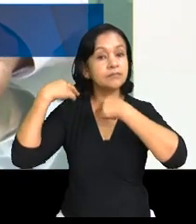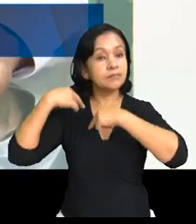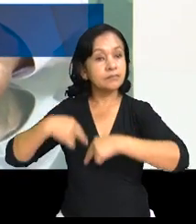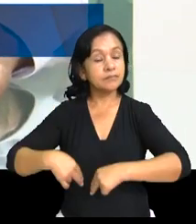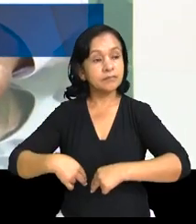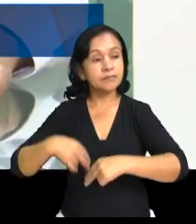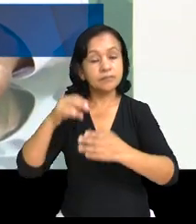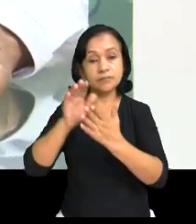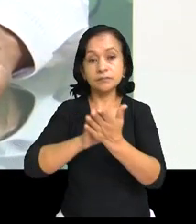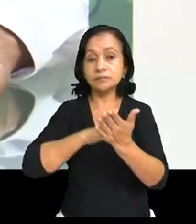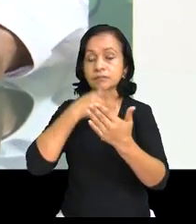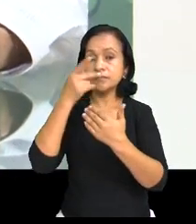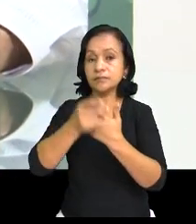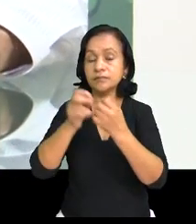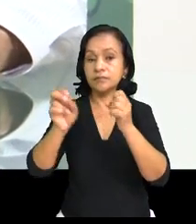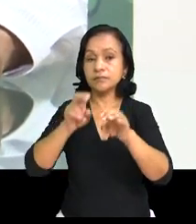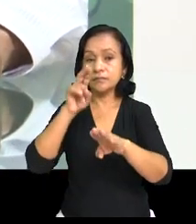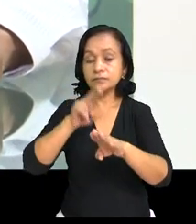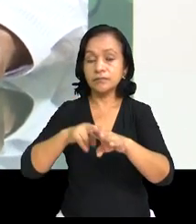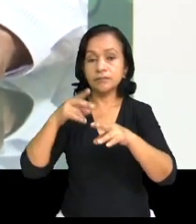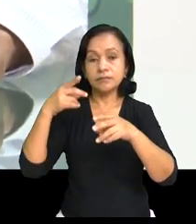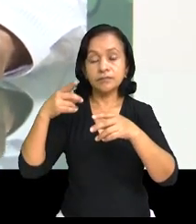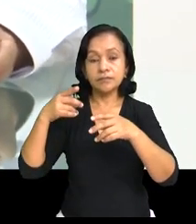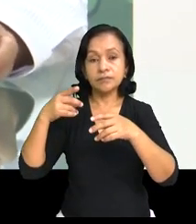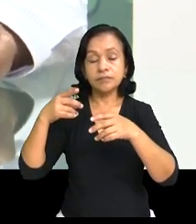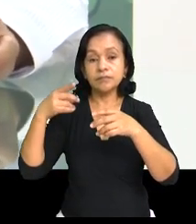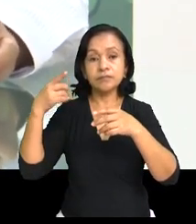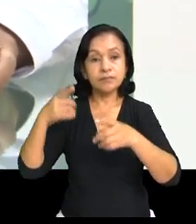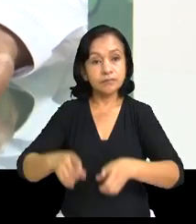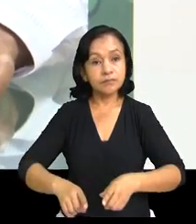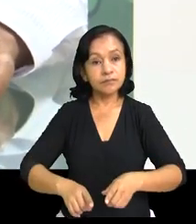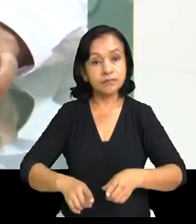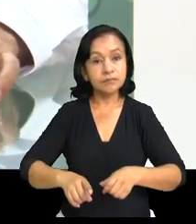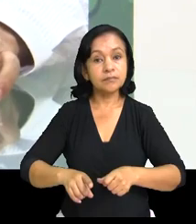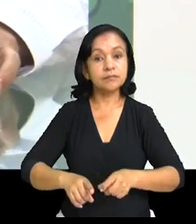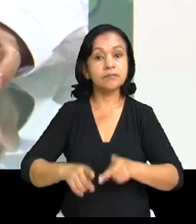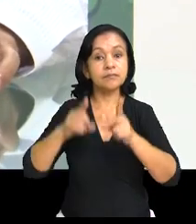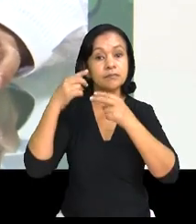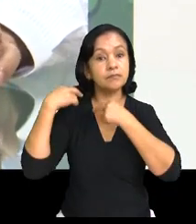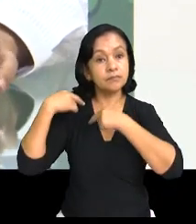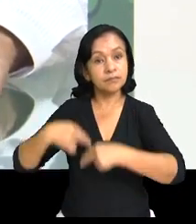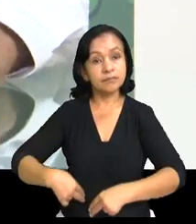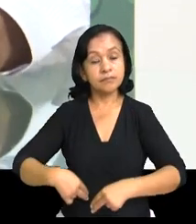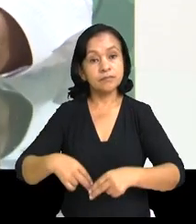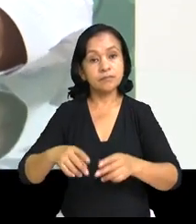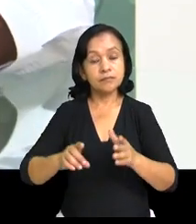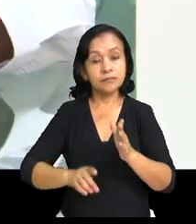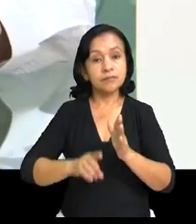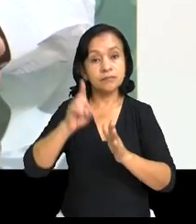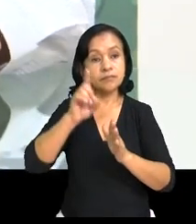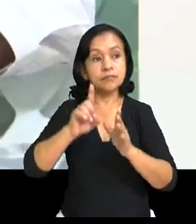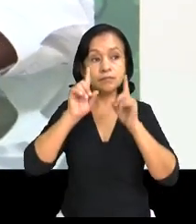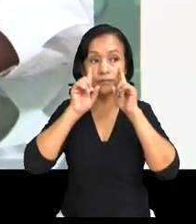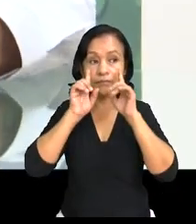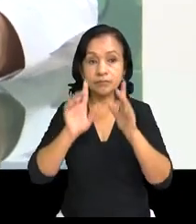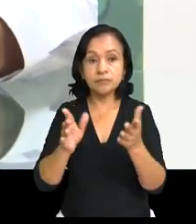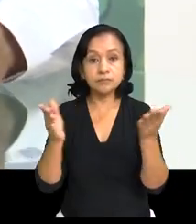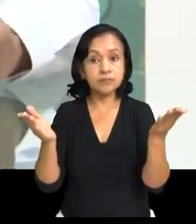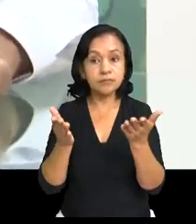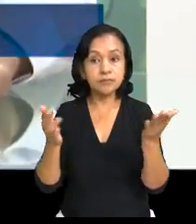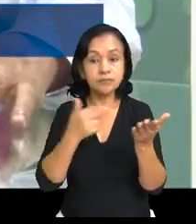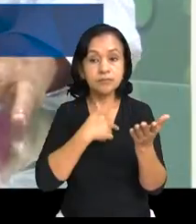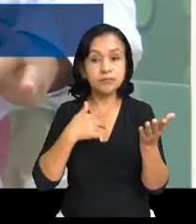Este Programa Nacional de Desarrollo Humano está íntimamente ligado a los Objetivos de Desarrollo Sostenible, que están del 2015